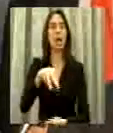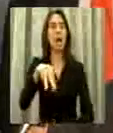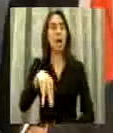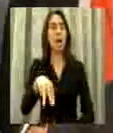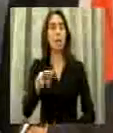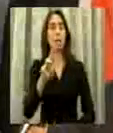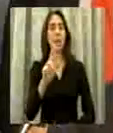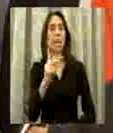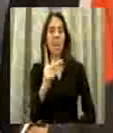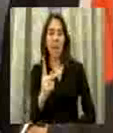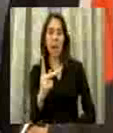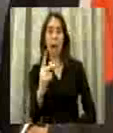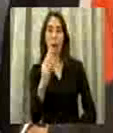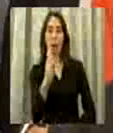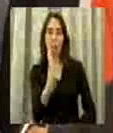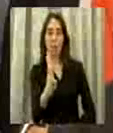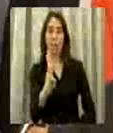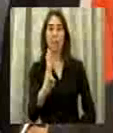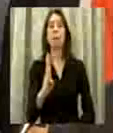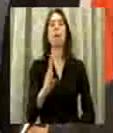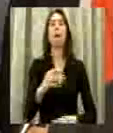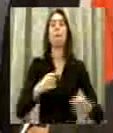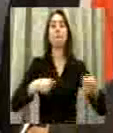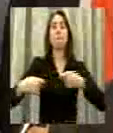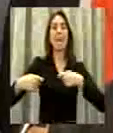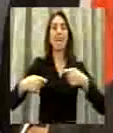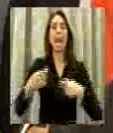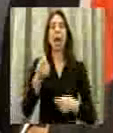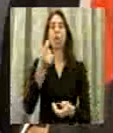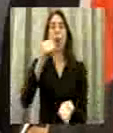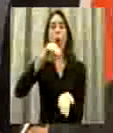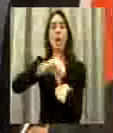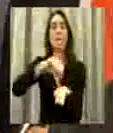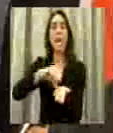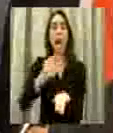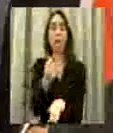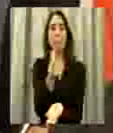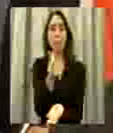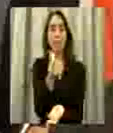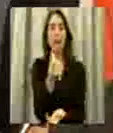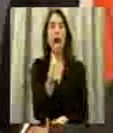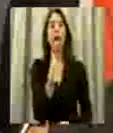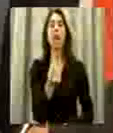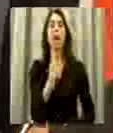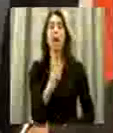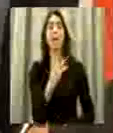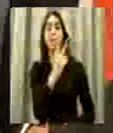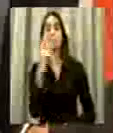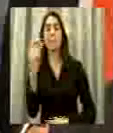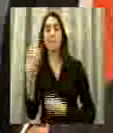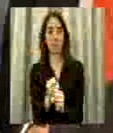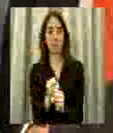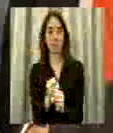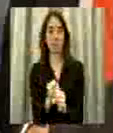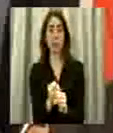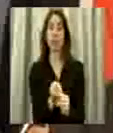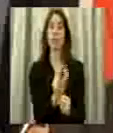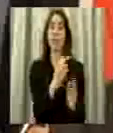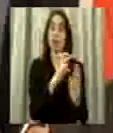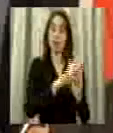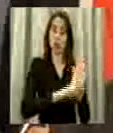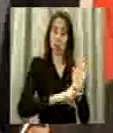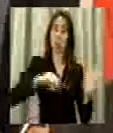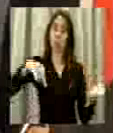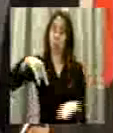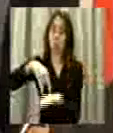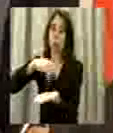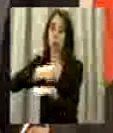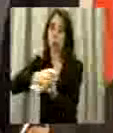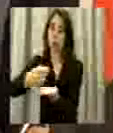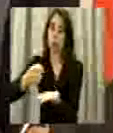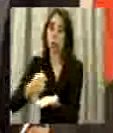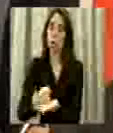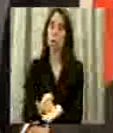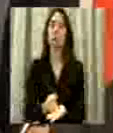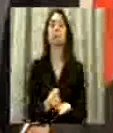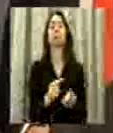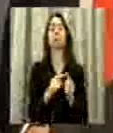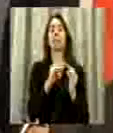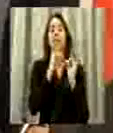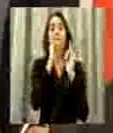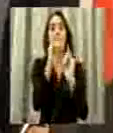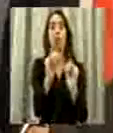capitales bicentenario. Bueno, nosotros tenemos varios proyectos que están en trámite: la reforma al sistema de información